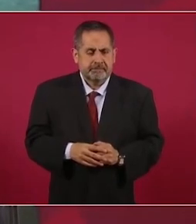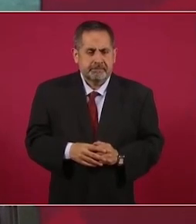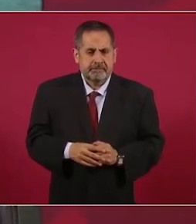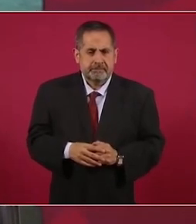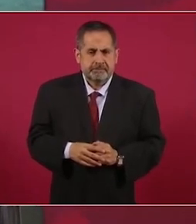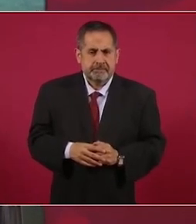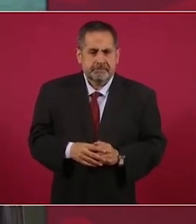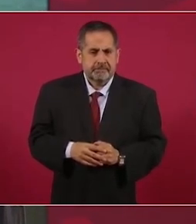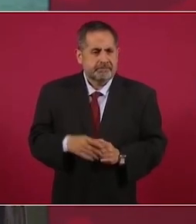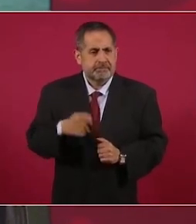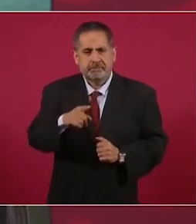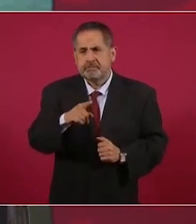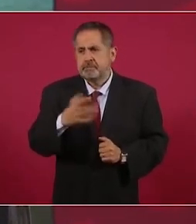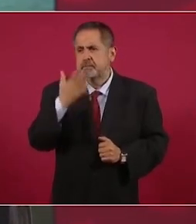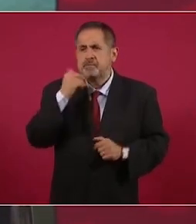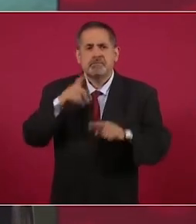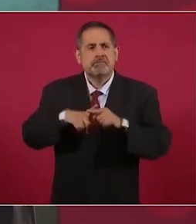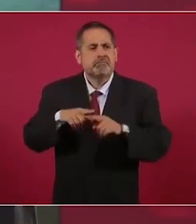con impunidad.